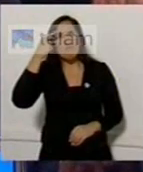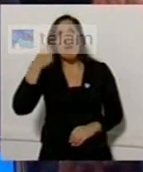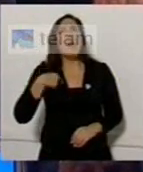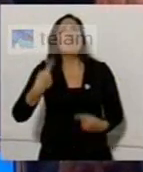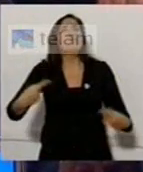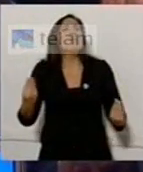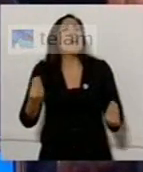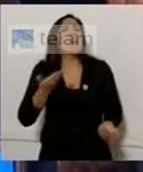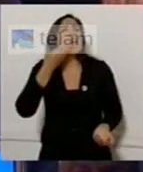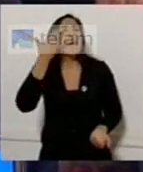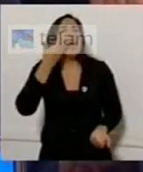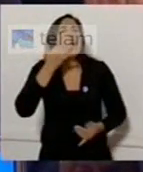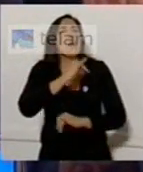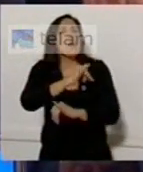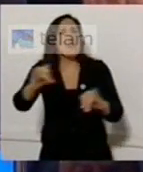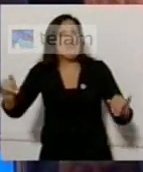Muchas veces